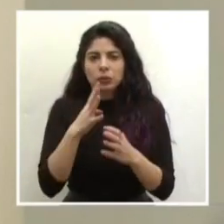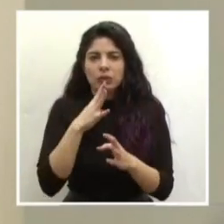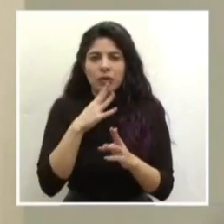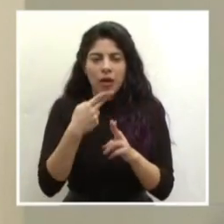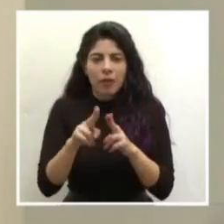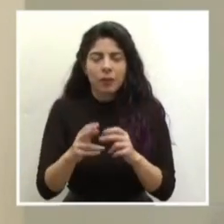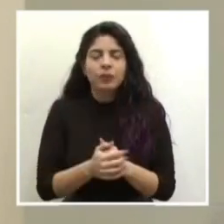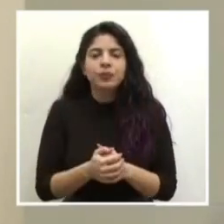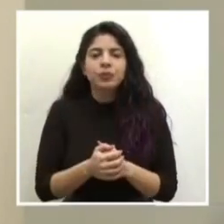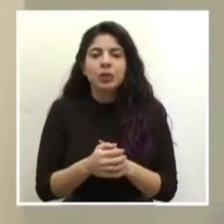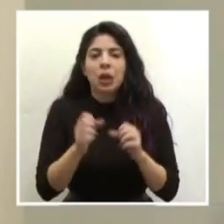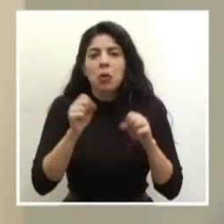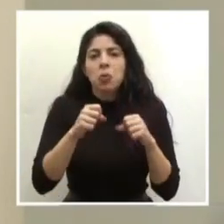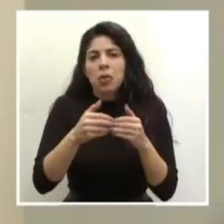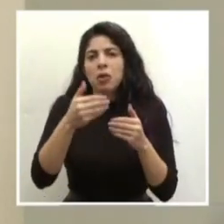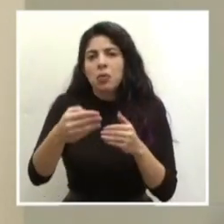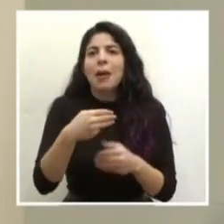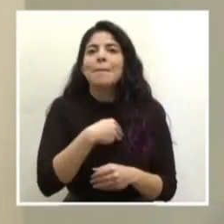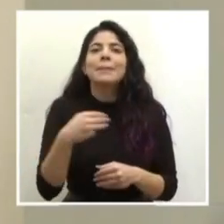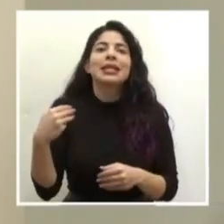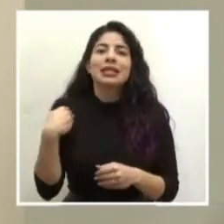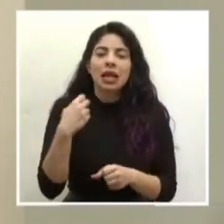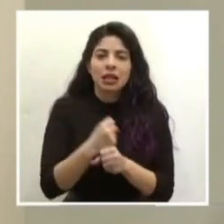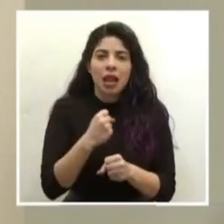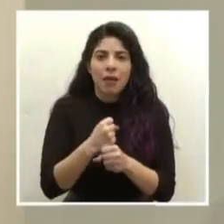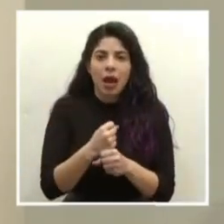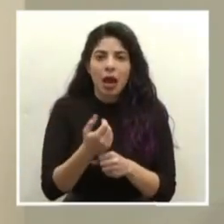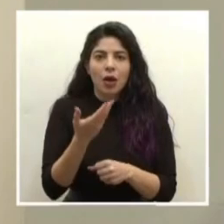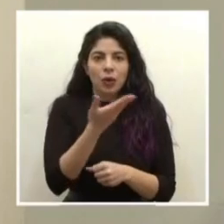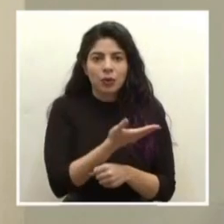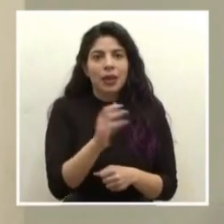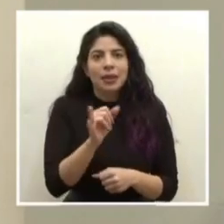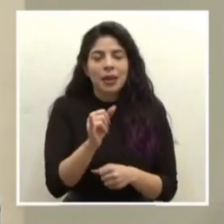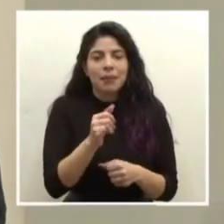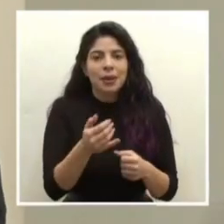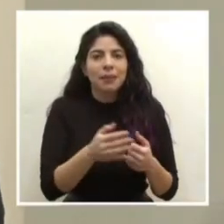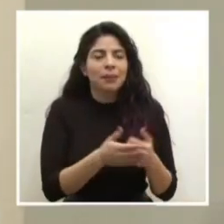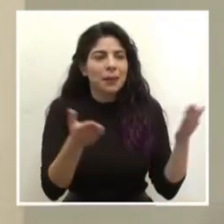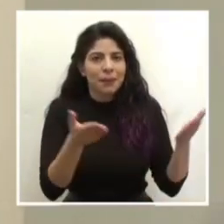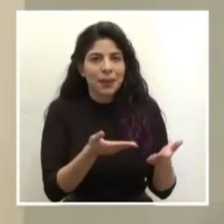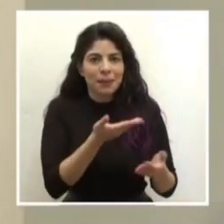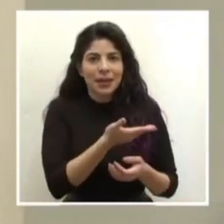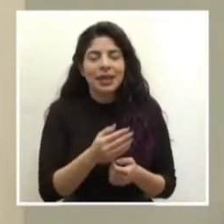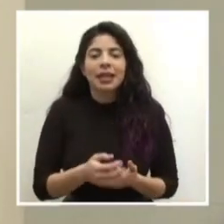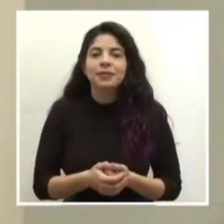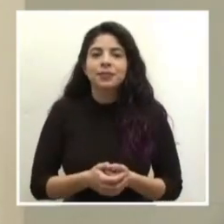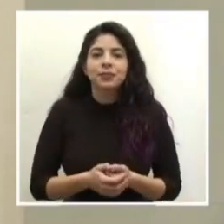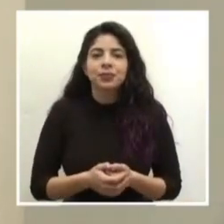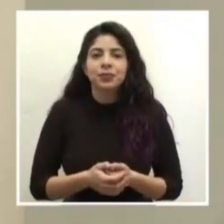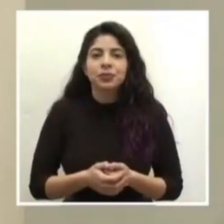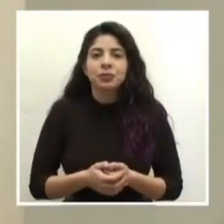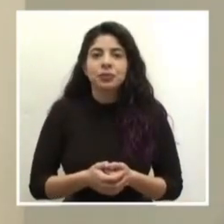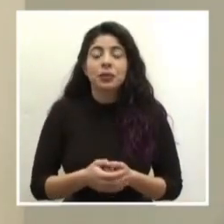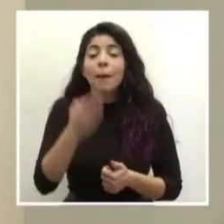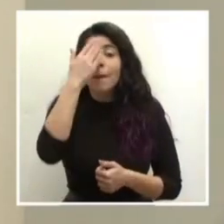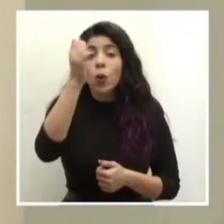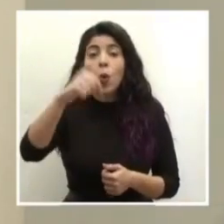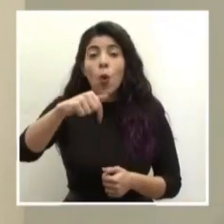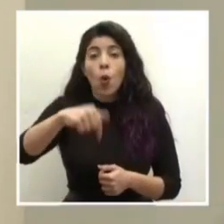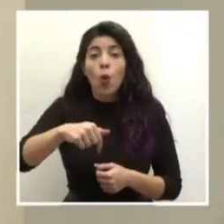brevemente y el que puede profundizar la ministra de Trabajo, a quien también le damos la bienvenida, porque hoy